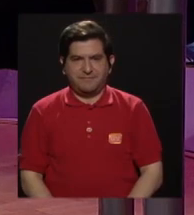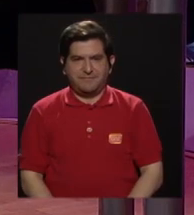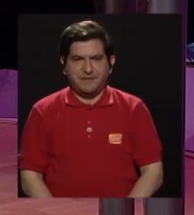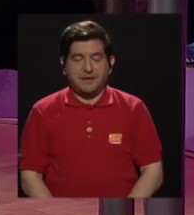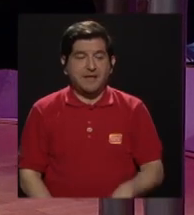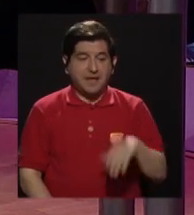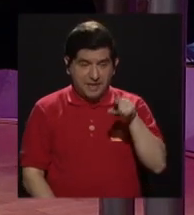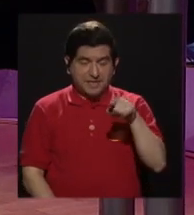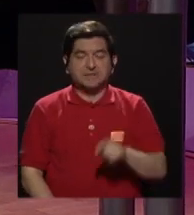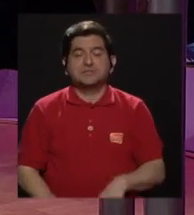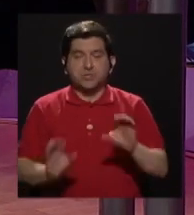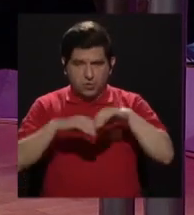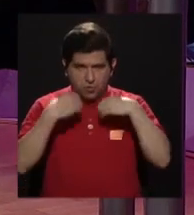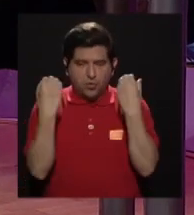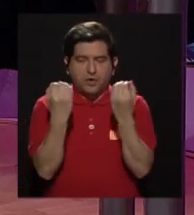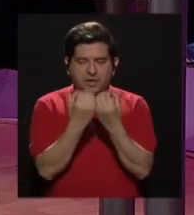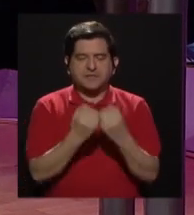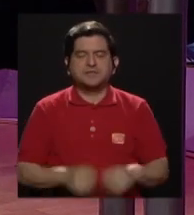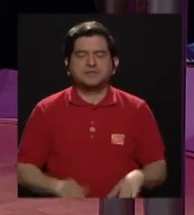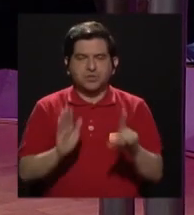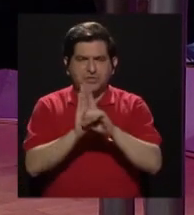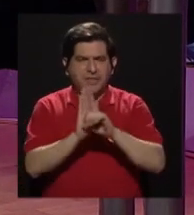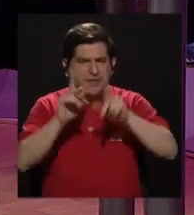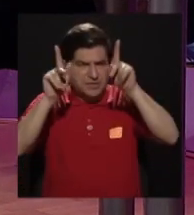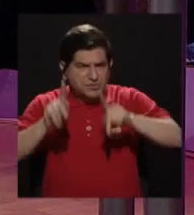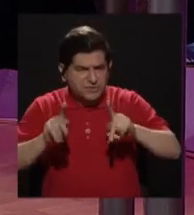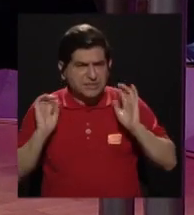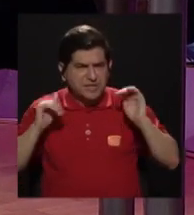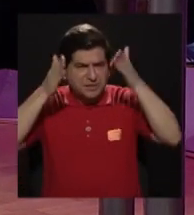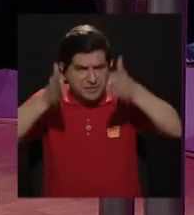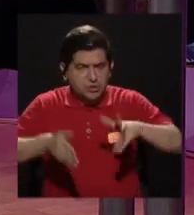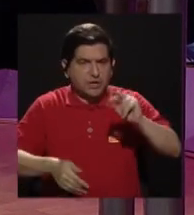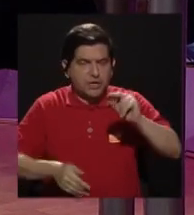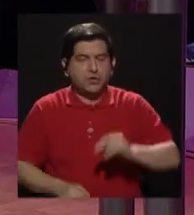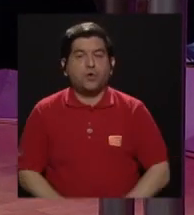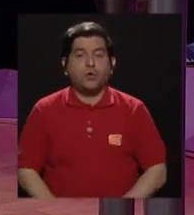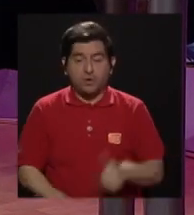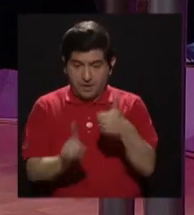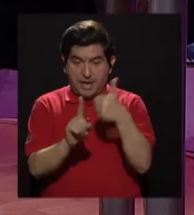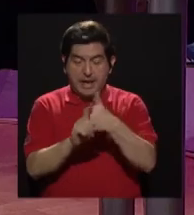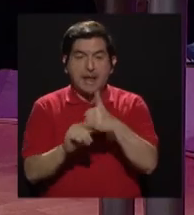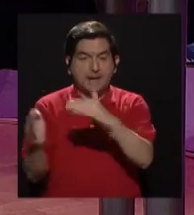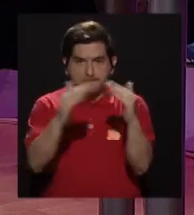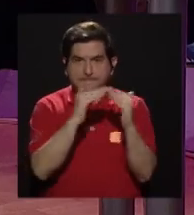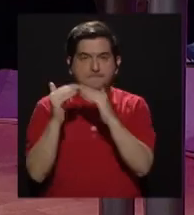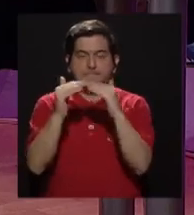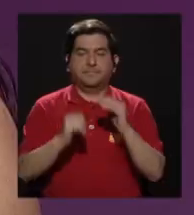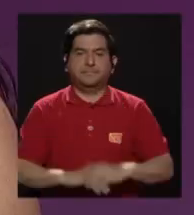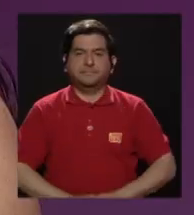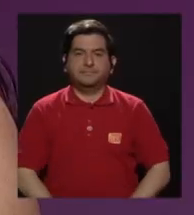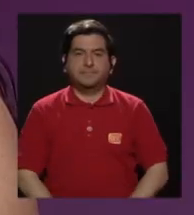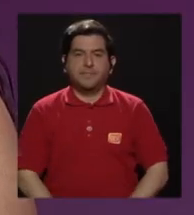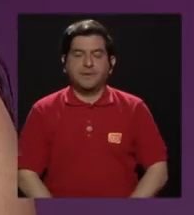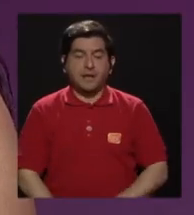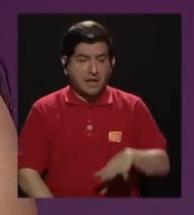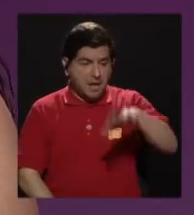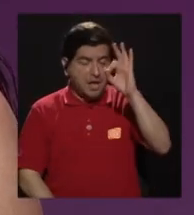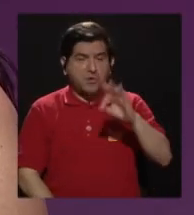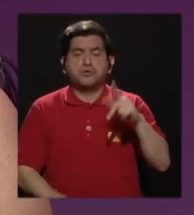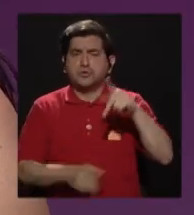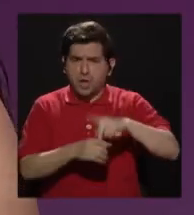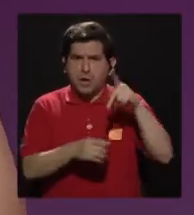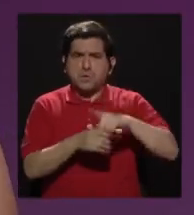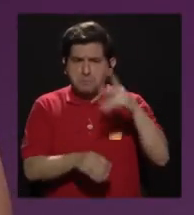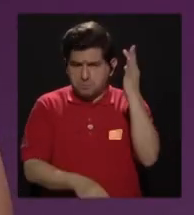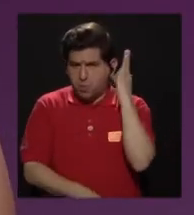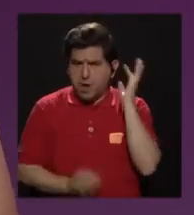organizadas por derechos de las personas migrantes, sino por cuestiones en sus comunidades. Entonces encontramos una gran cantidad de participación